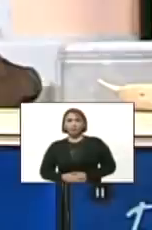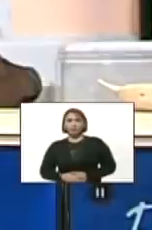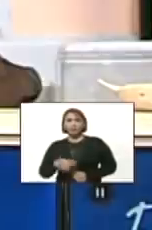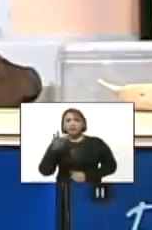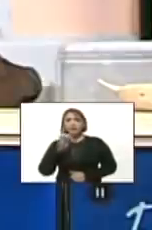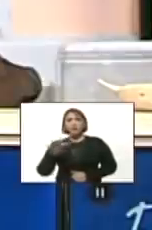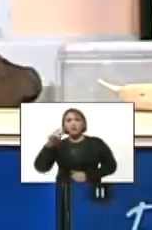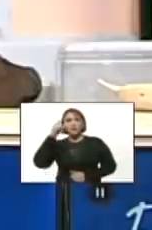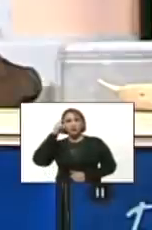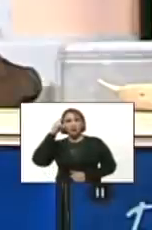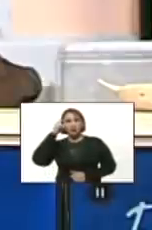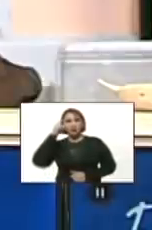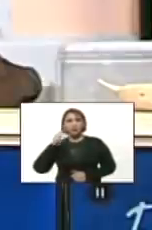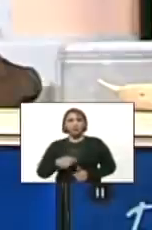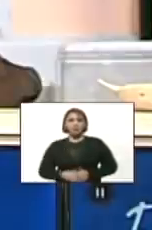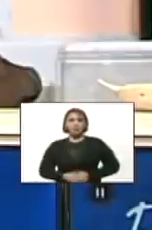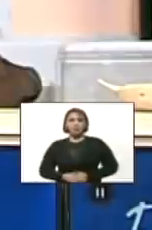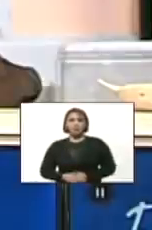ahora.